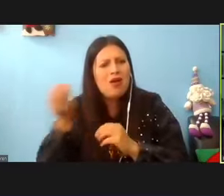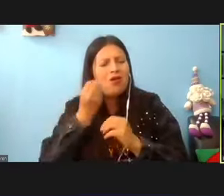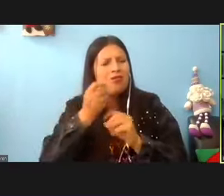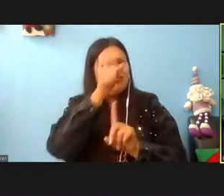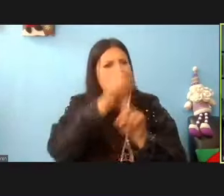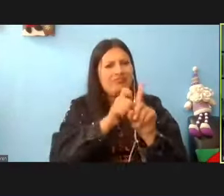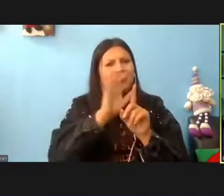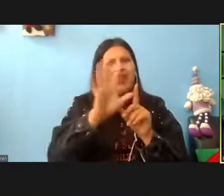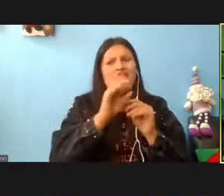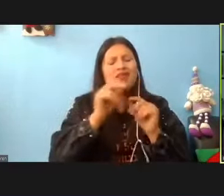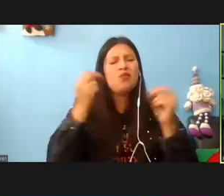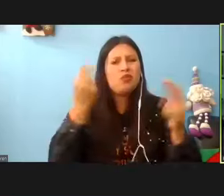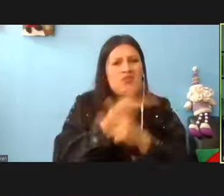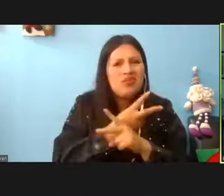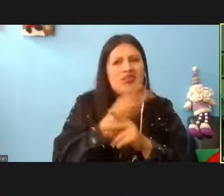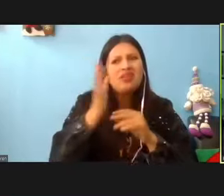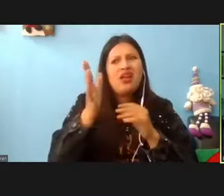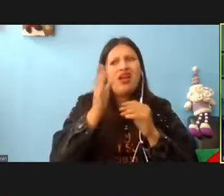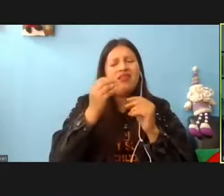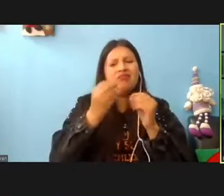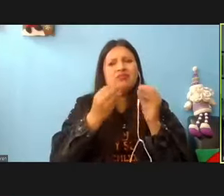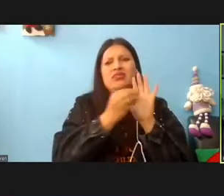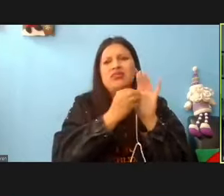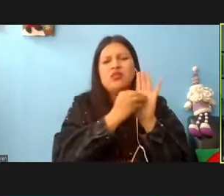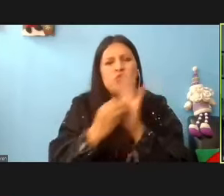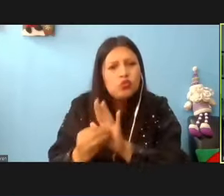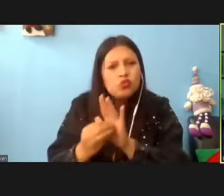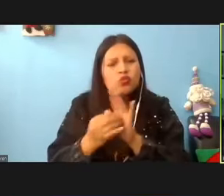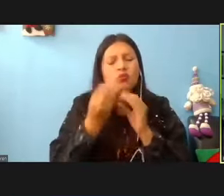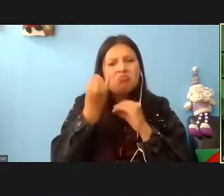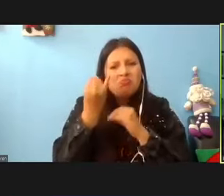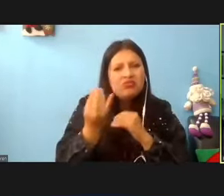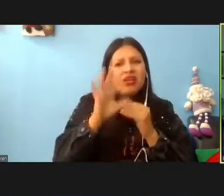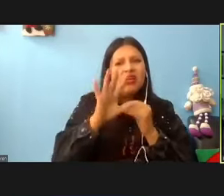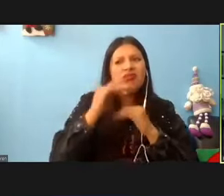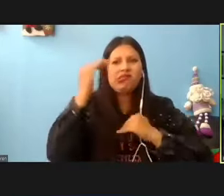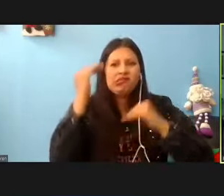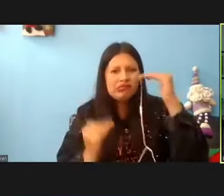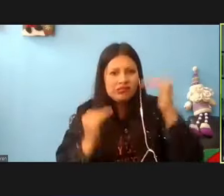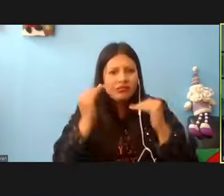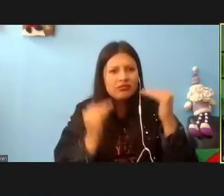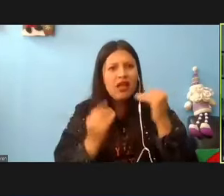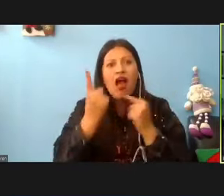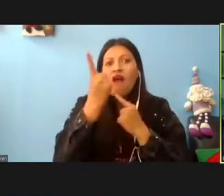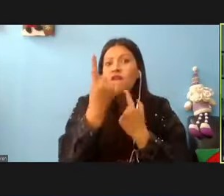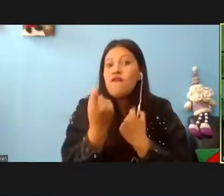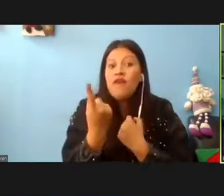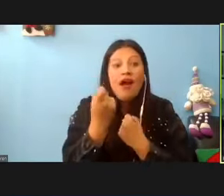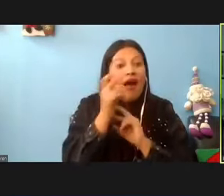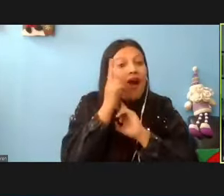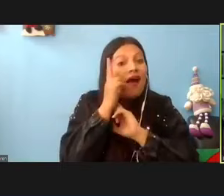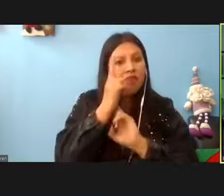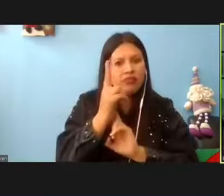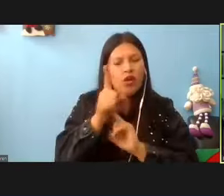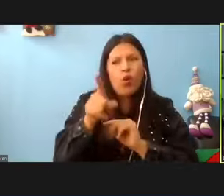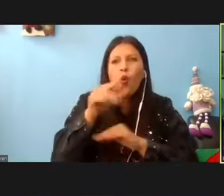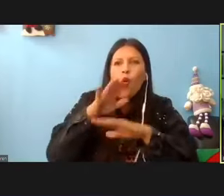de exclusiones, de inequidades, y que esto no sea reconocido y no sean reconocidas sus